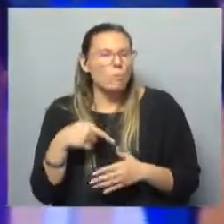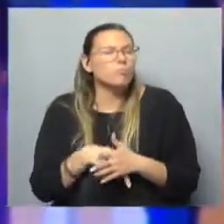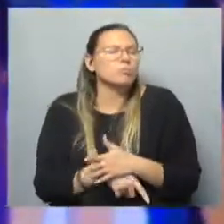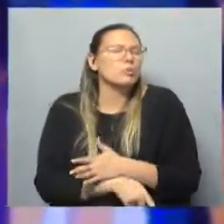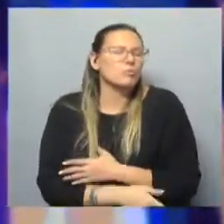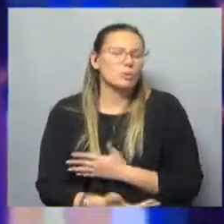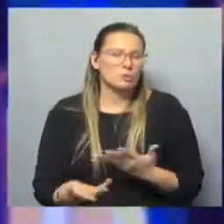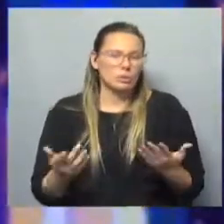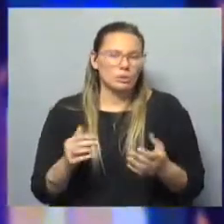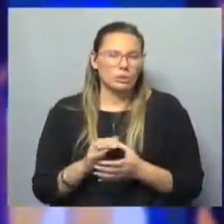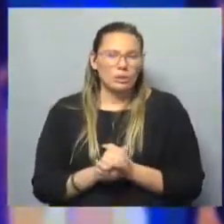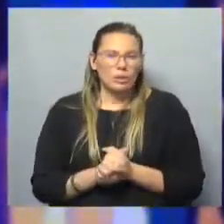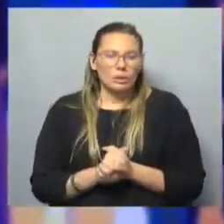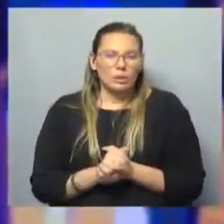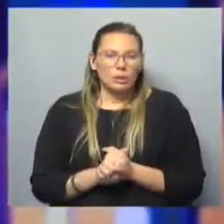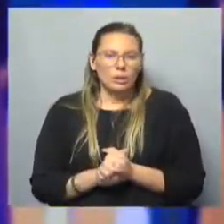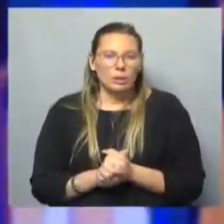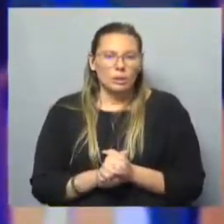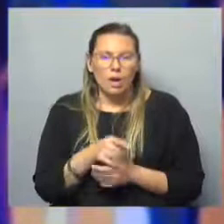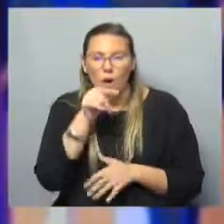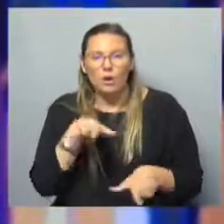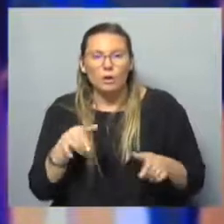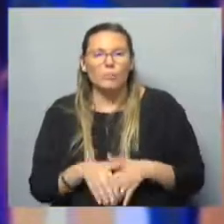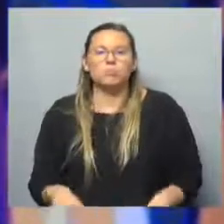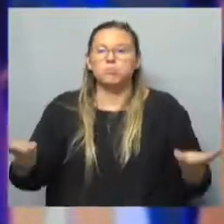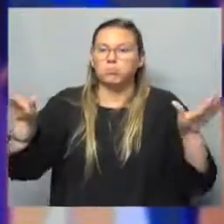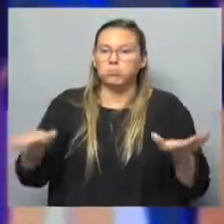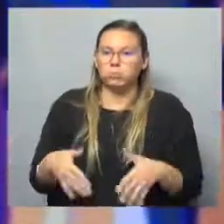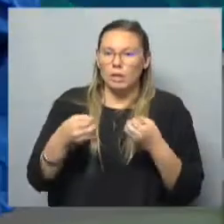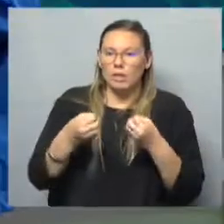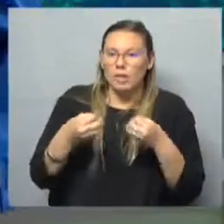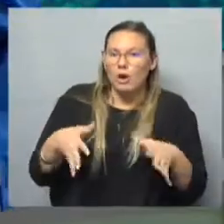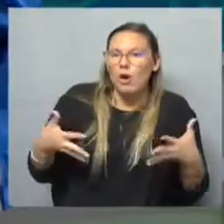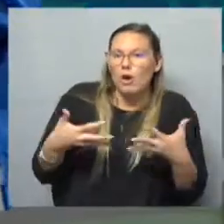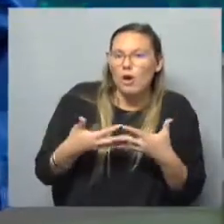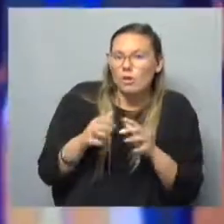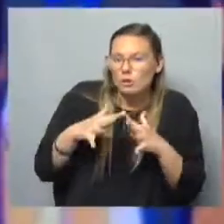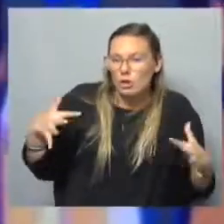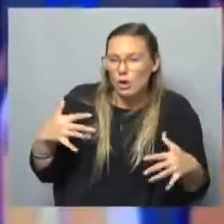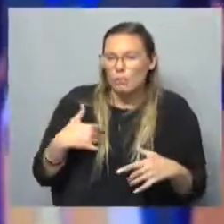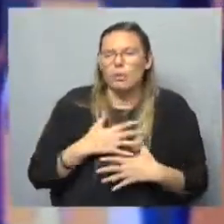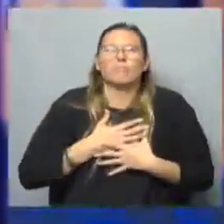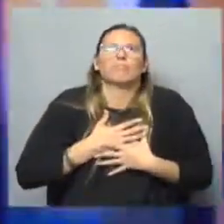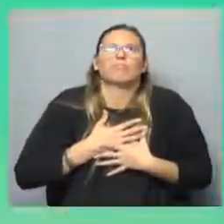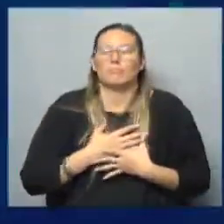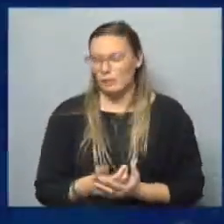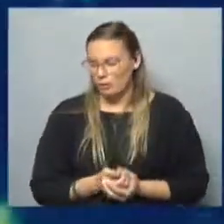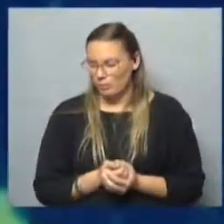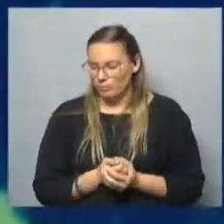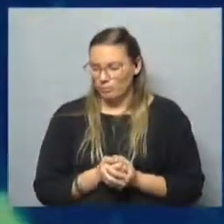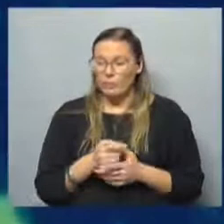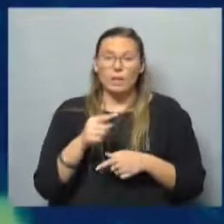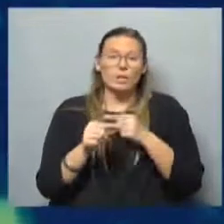profunda. Gorrión que abriendo su sala dejó su nido de sombra. Me muero de amor, ¿viste? Y